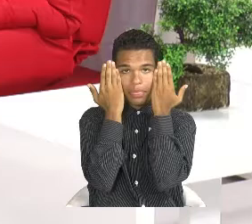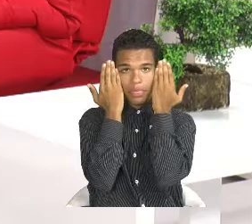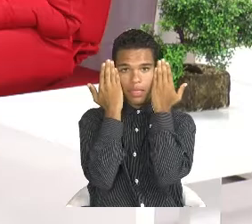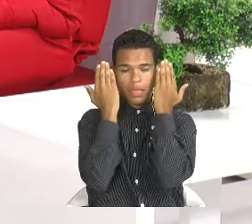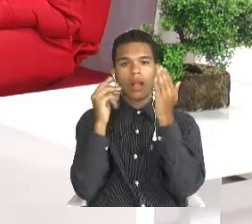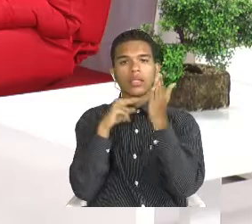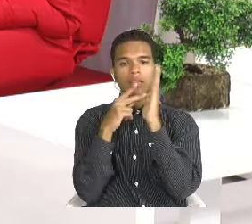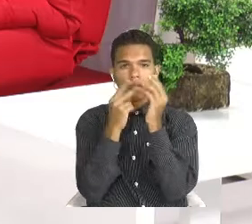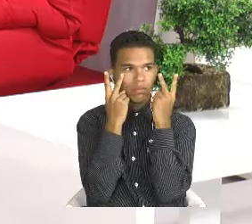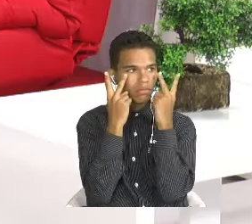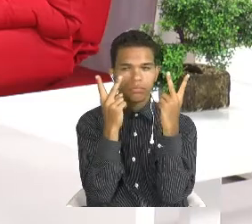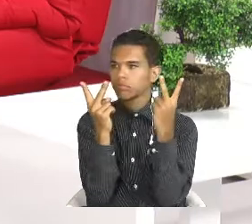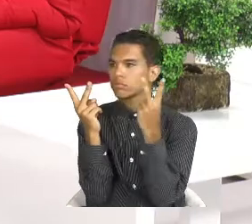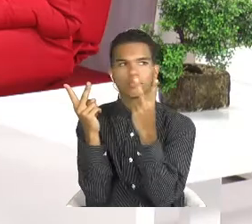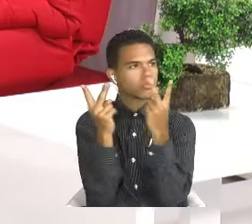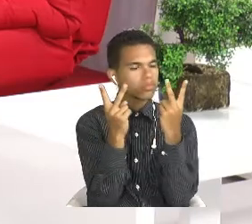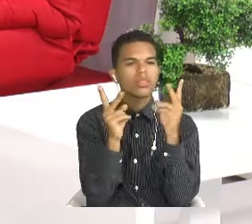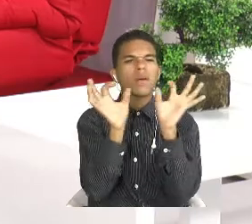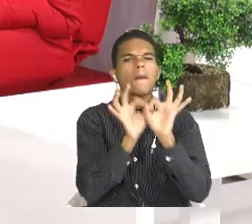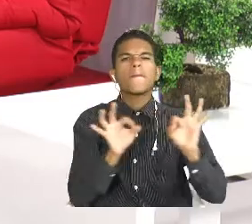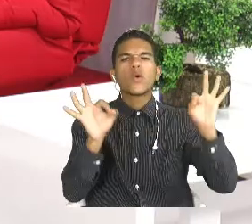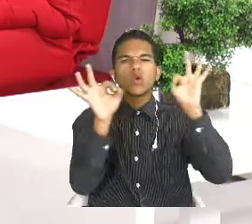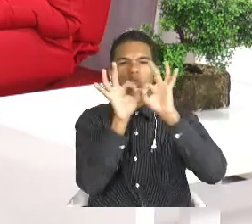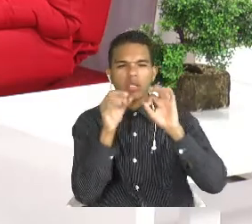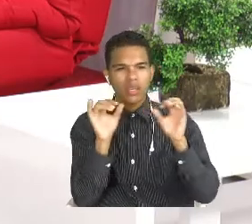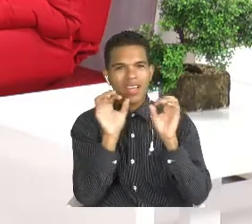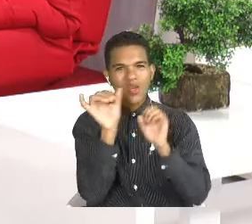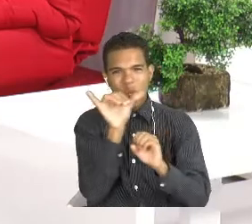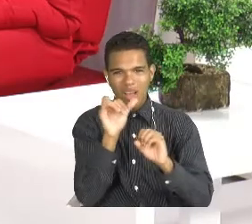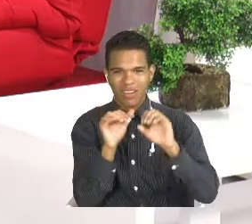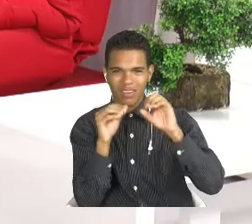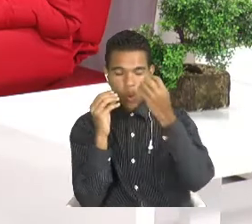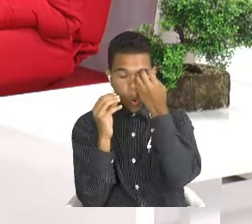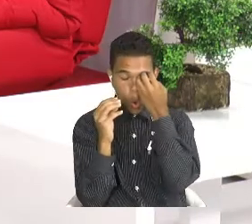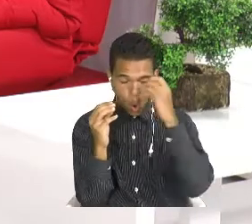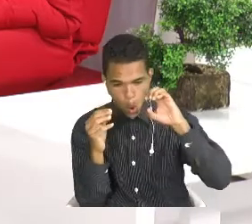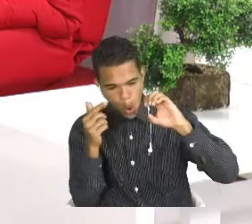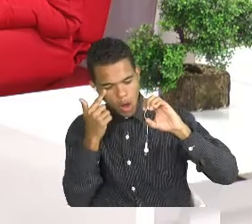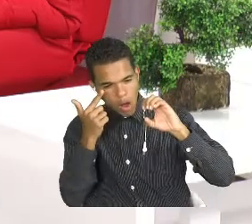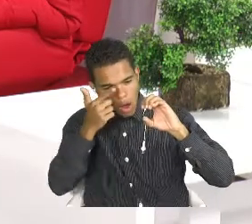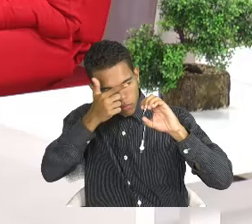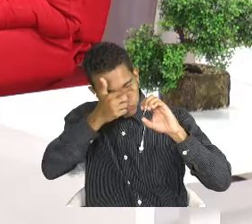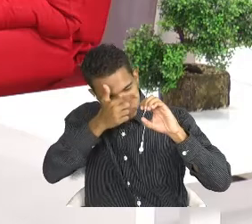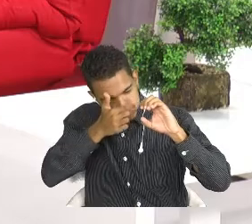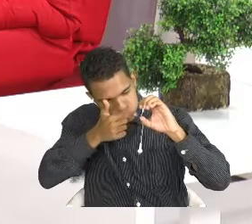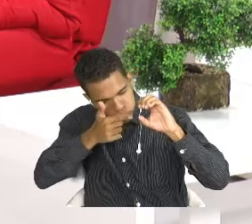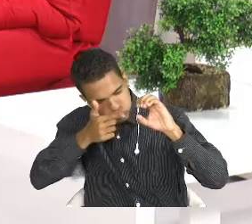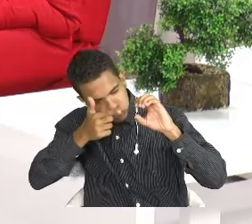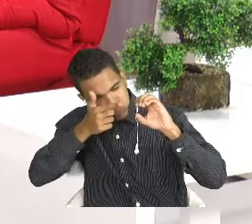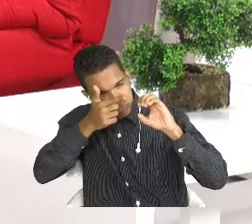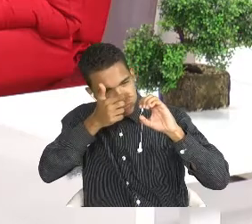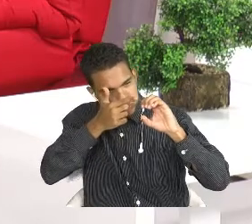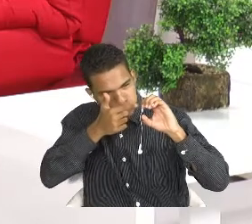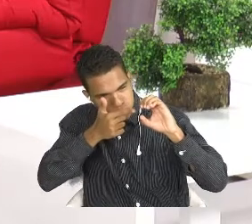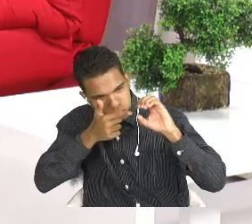más importante es hacer la ventanita con el láser. Y así hoy en día a nivel mundial se han ido